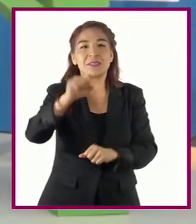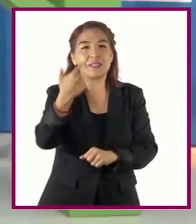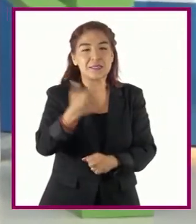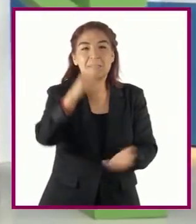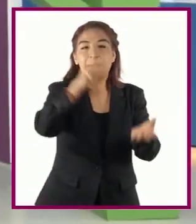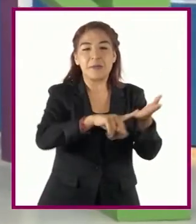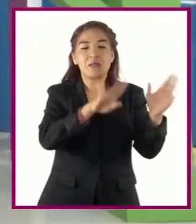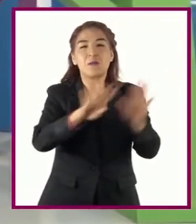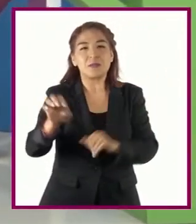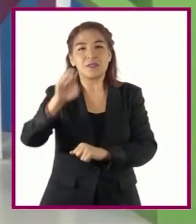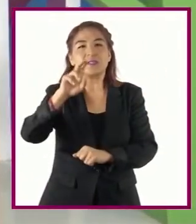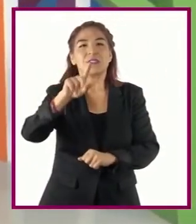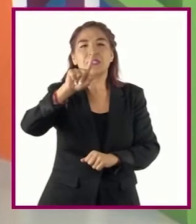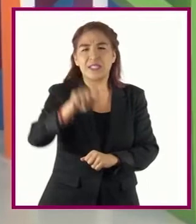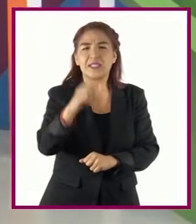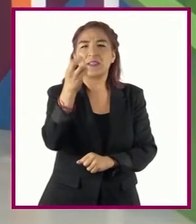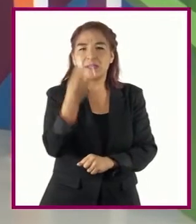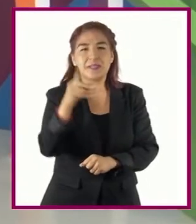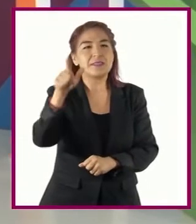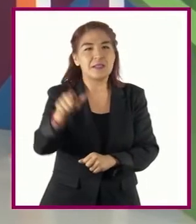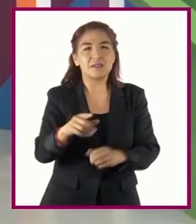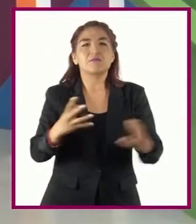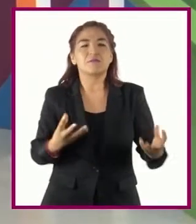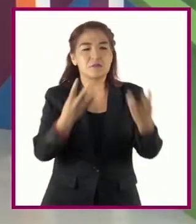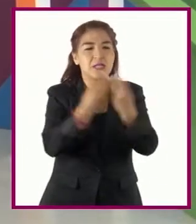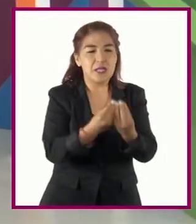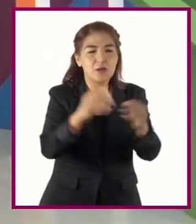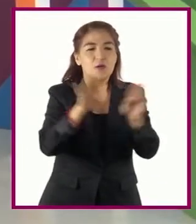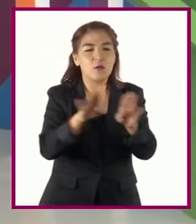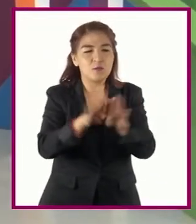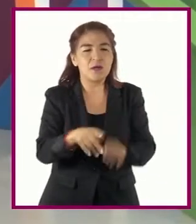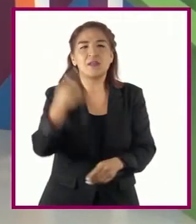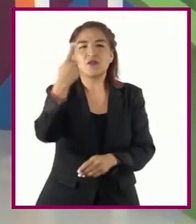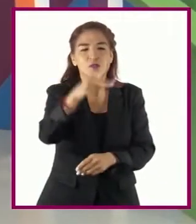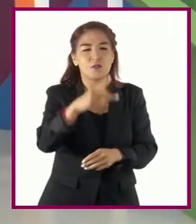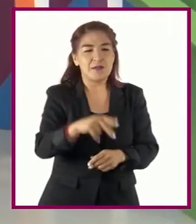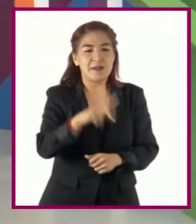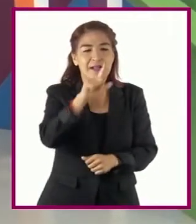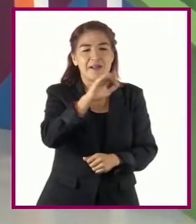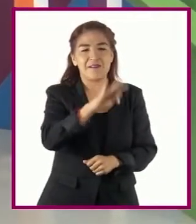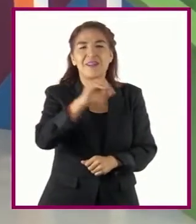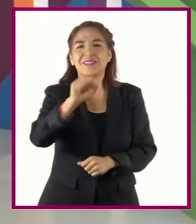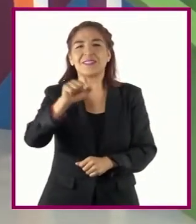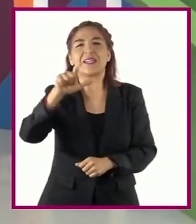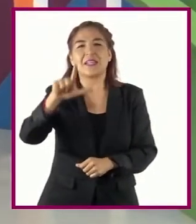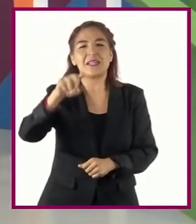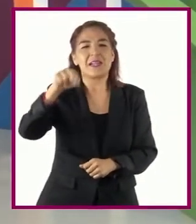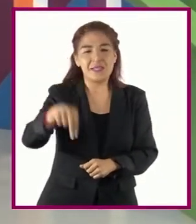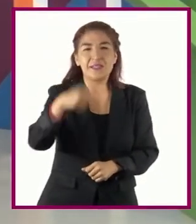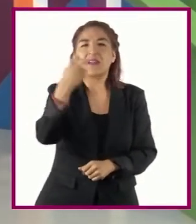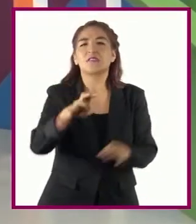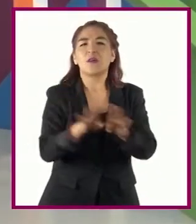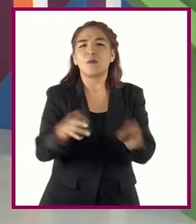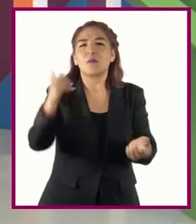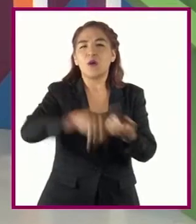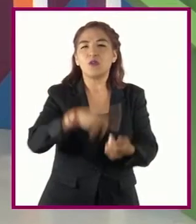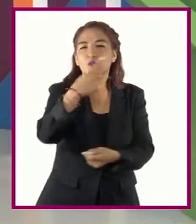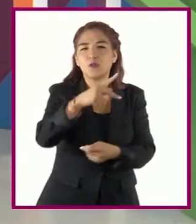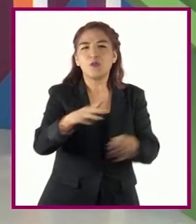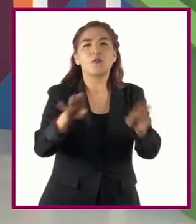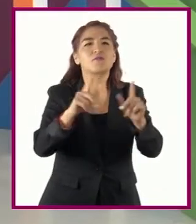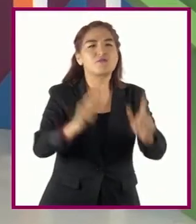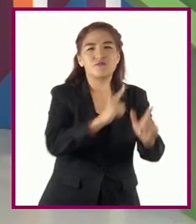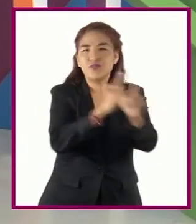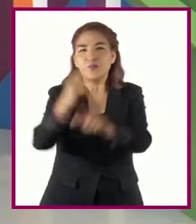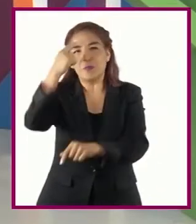y 1973 formó parte del Frente Sandinista de Liberación Nacional, organización que se opuso por la vía armada a